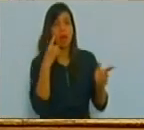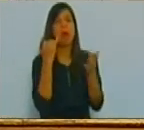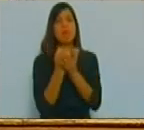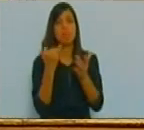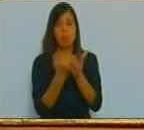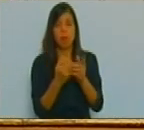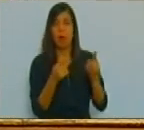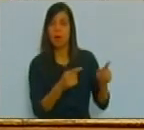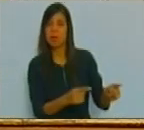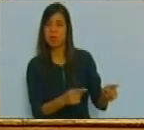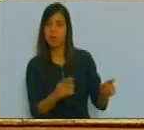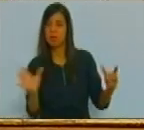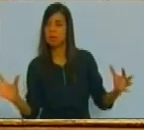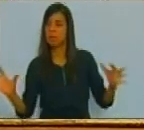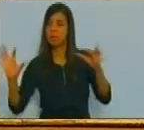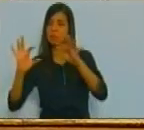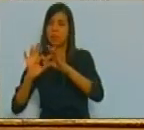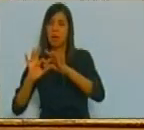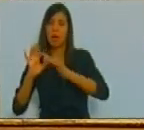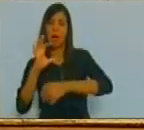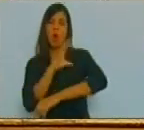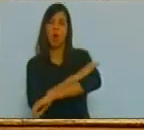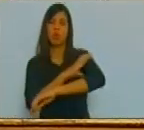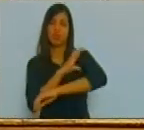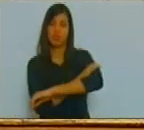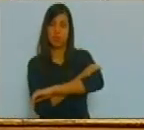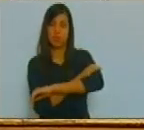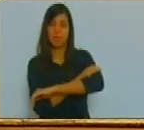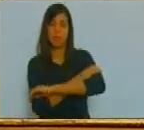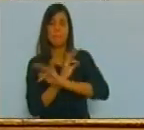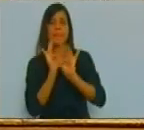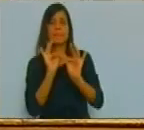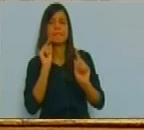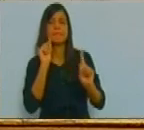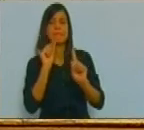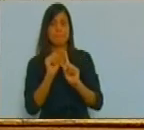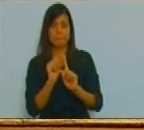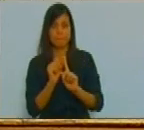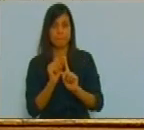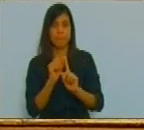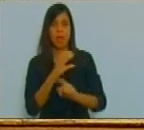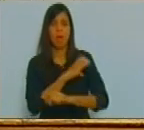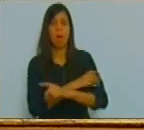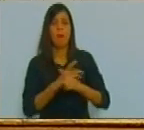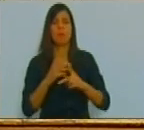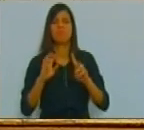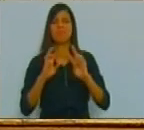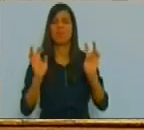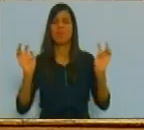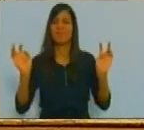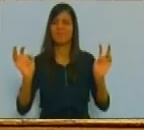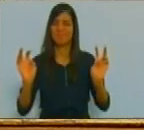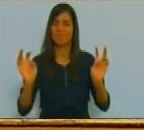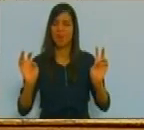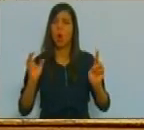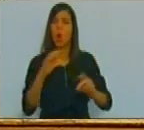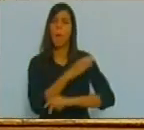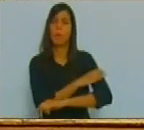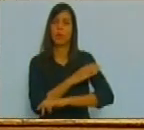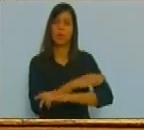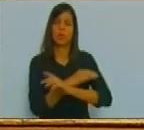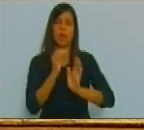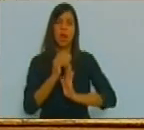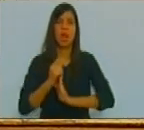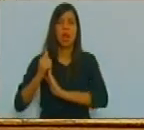vínculos como un partido de la derecha transnacional específicamente con el partido voluntad popular y con su líder que está